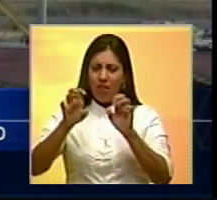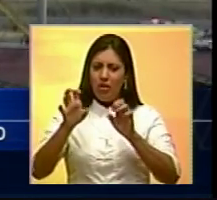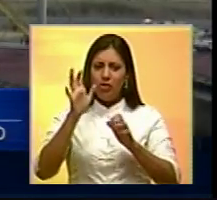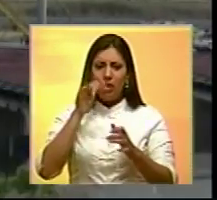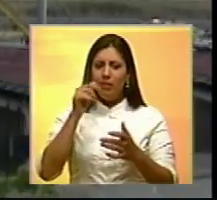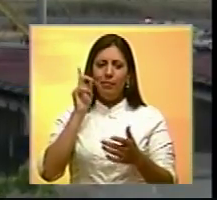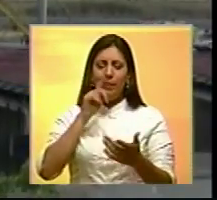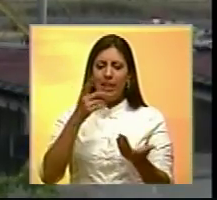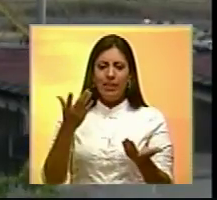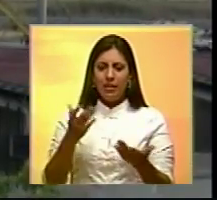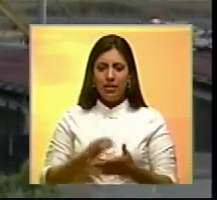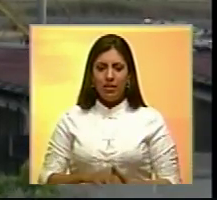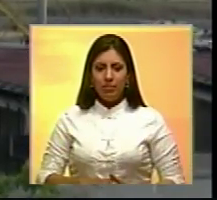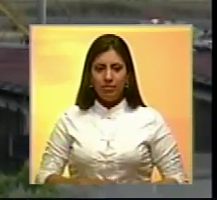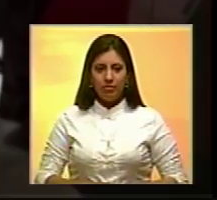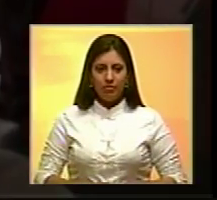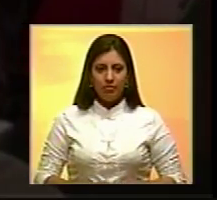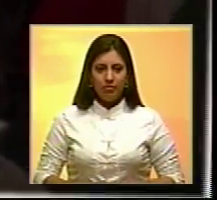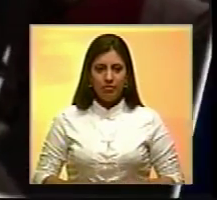la alerta fue descartada.